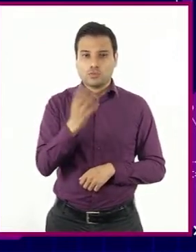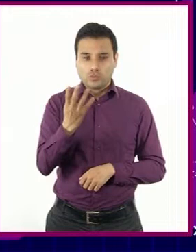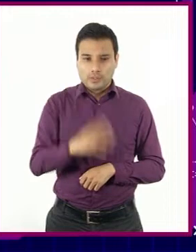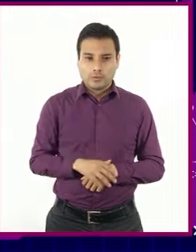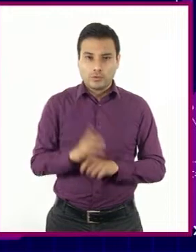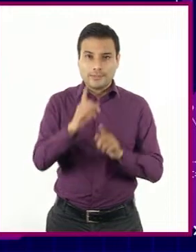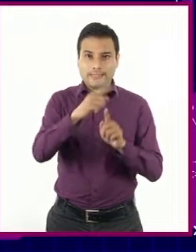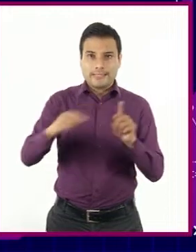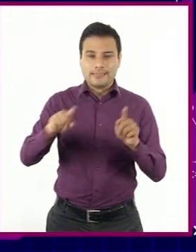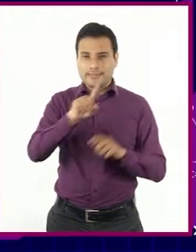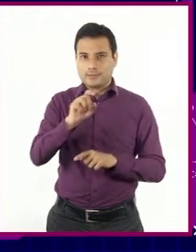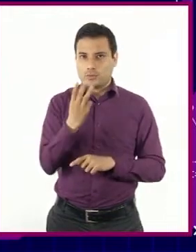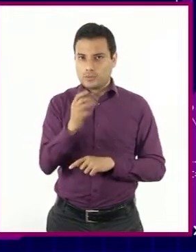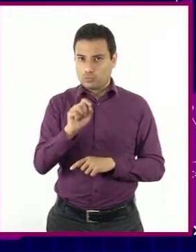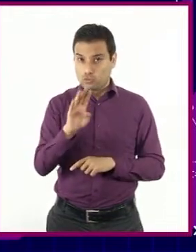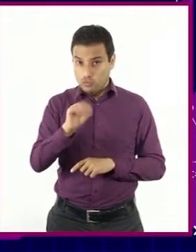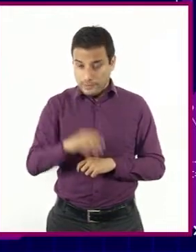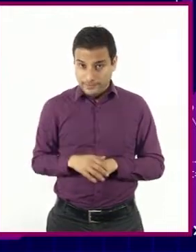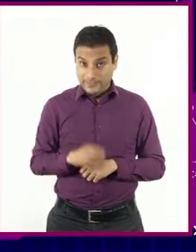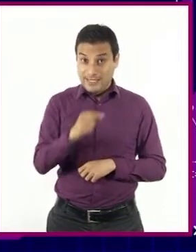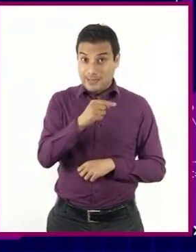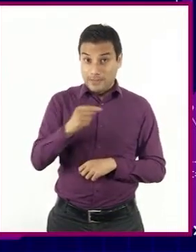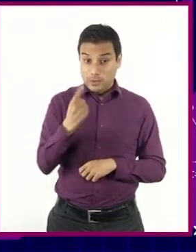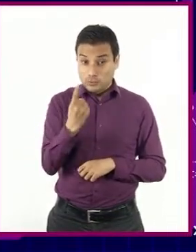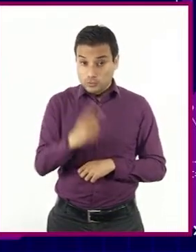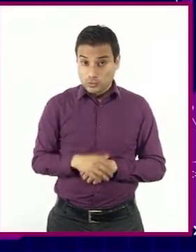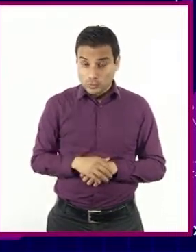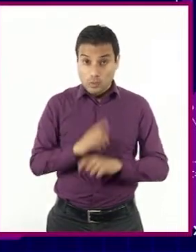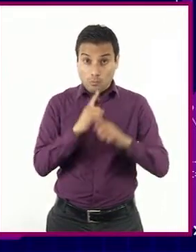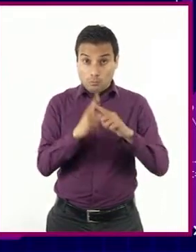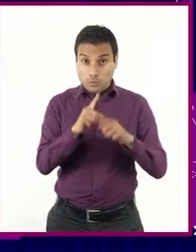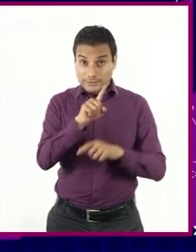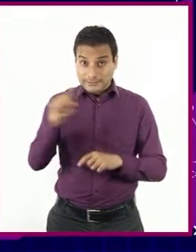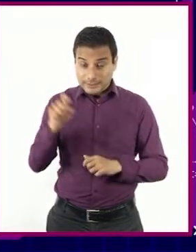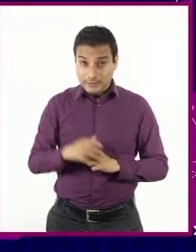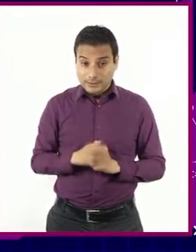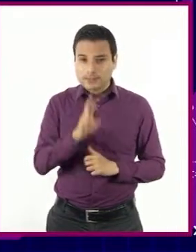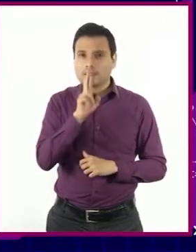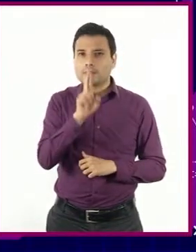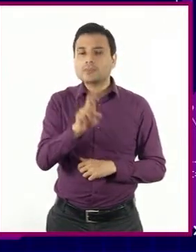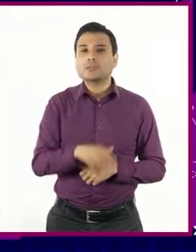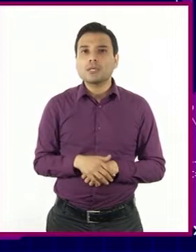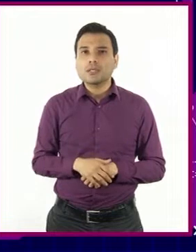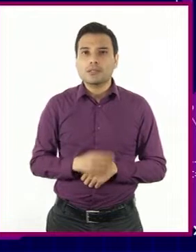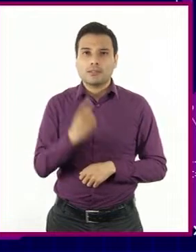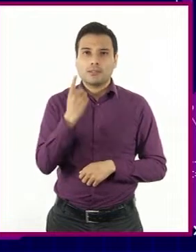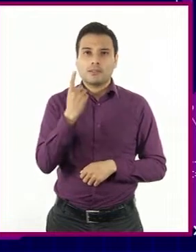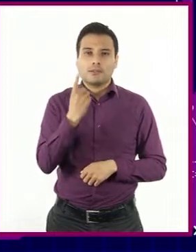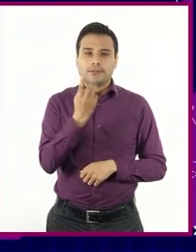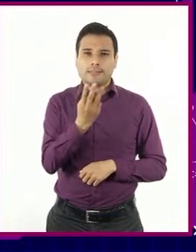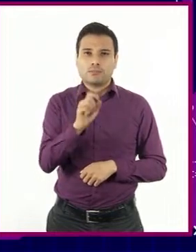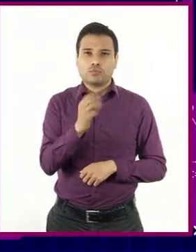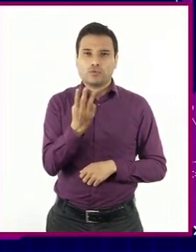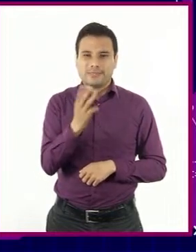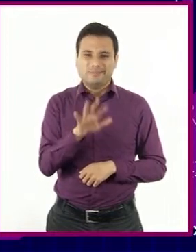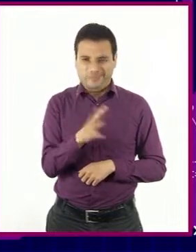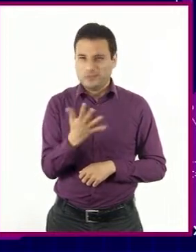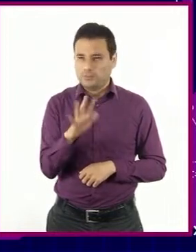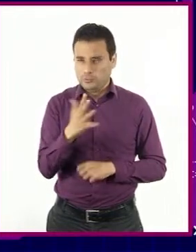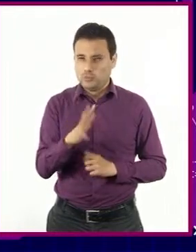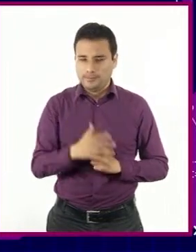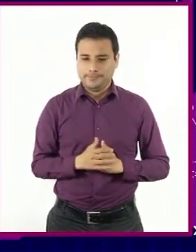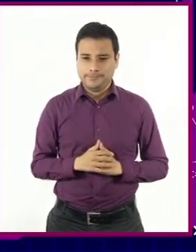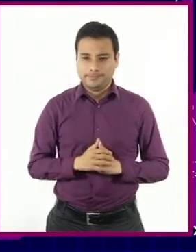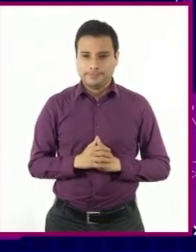entre 103.9 menos 1 y multiplicado por 100 da como resultado 3.3